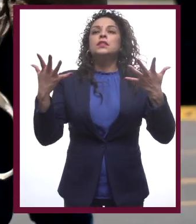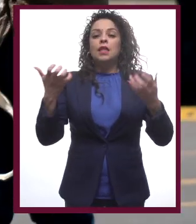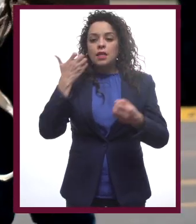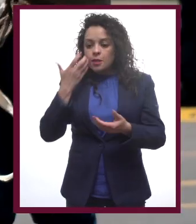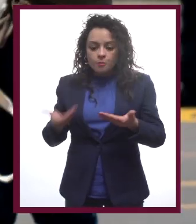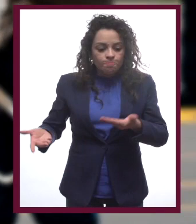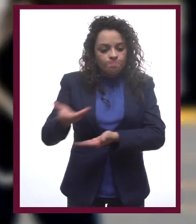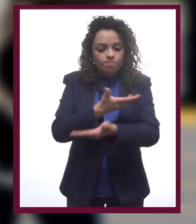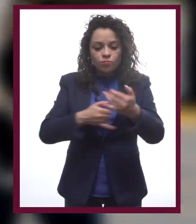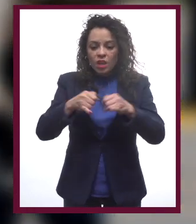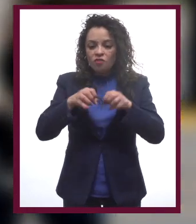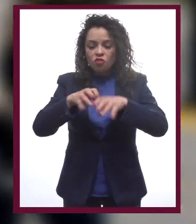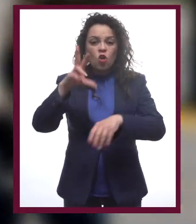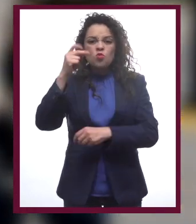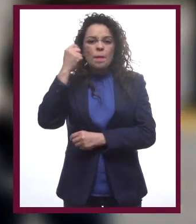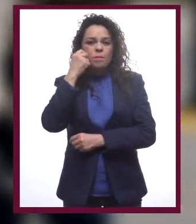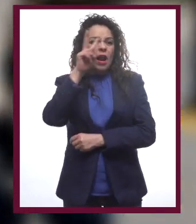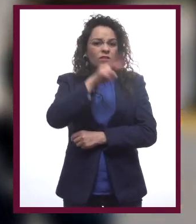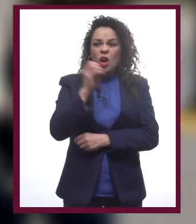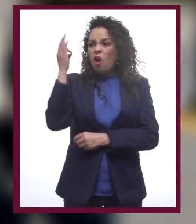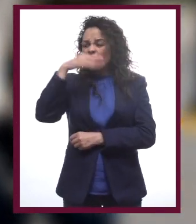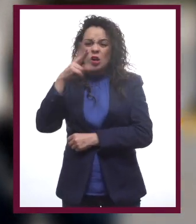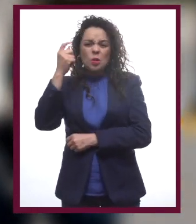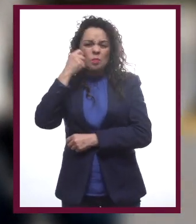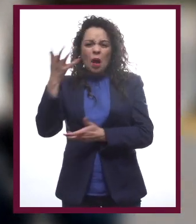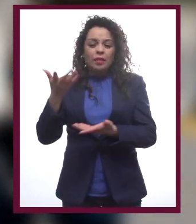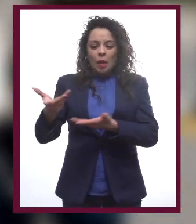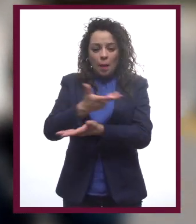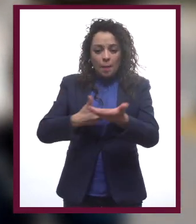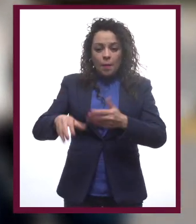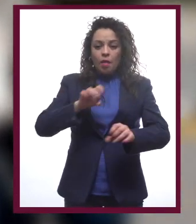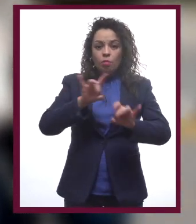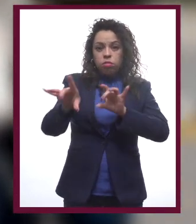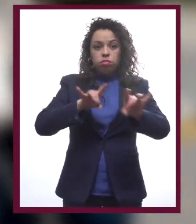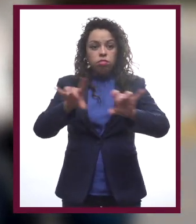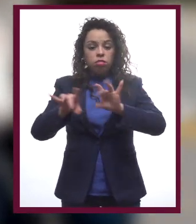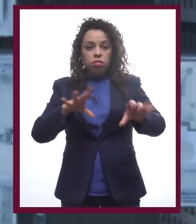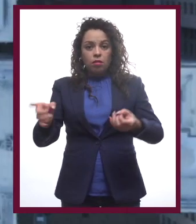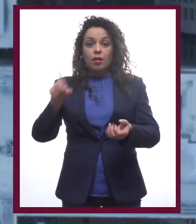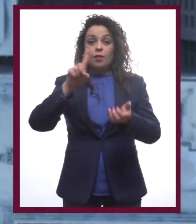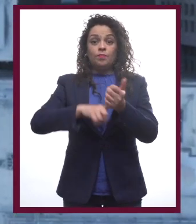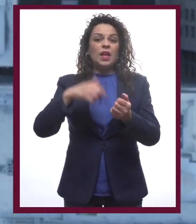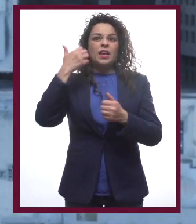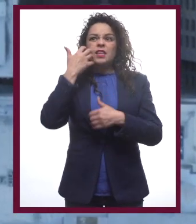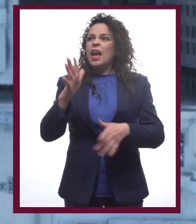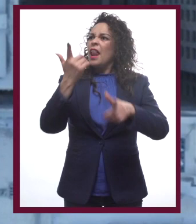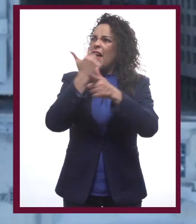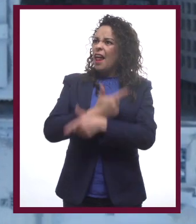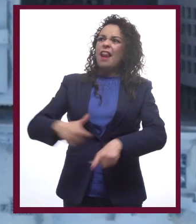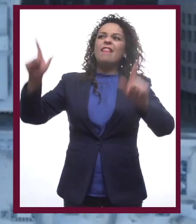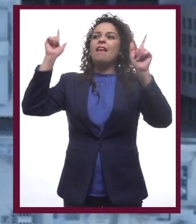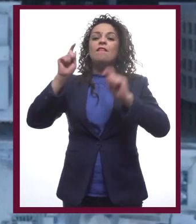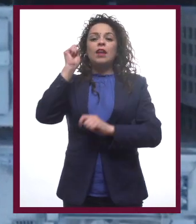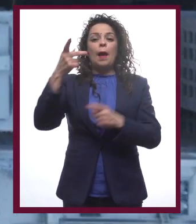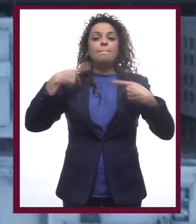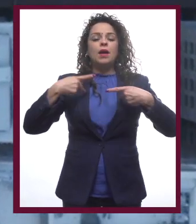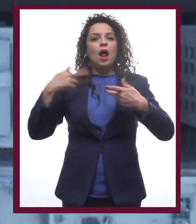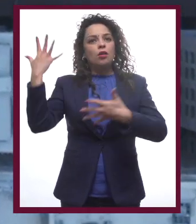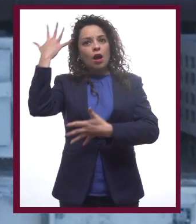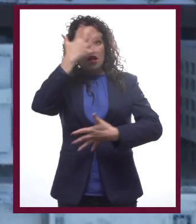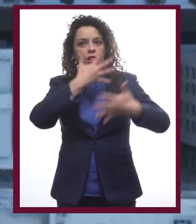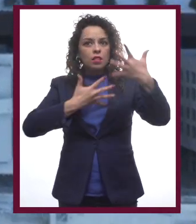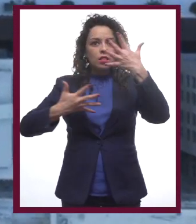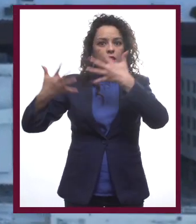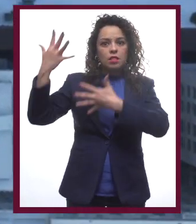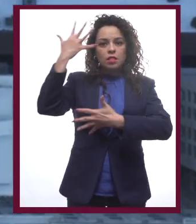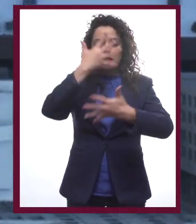colectiva por obtener y compartir datos sin importar su veracidad, también es producto en una parte de intentos deliberados por confundir a